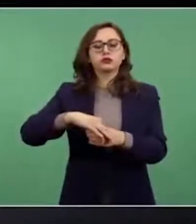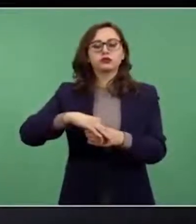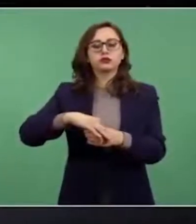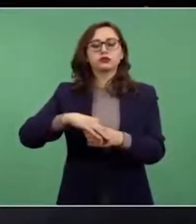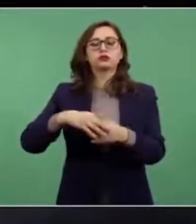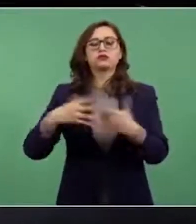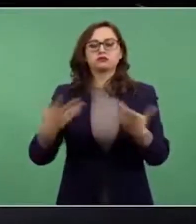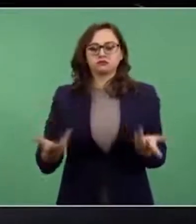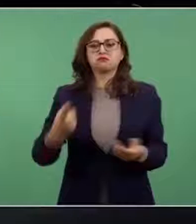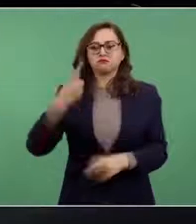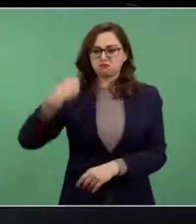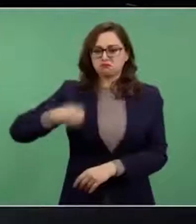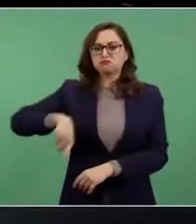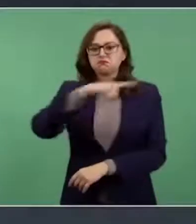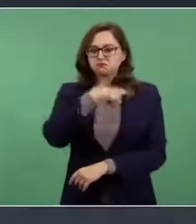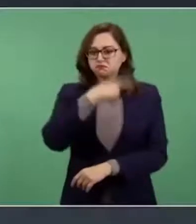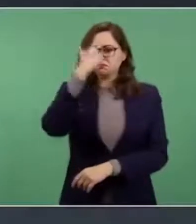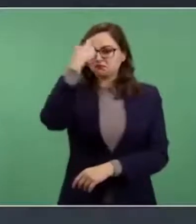creado por nosotros,